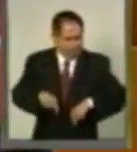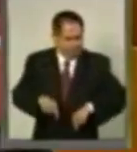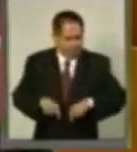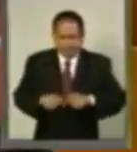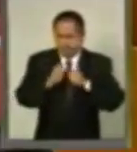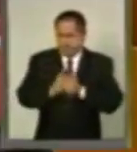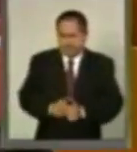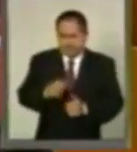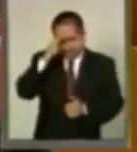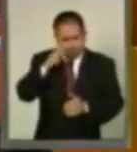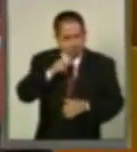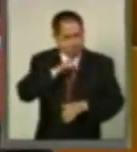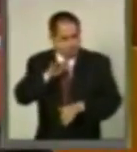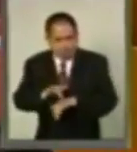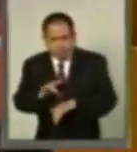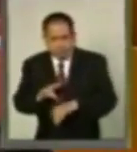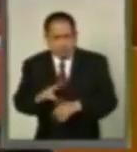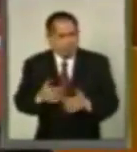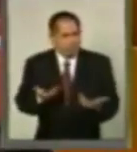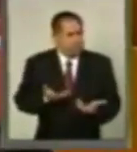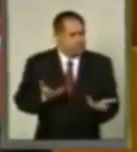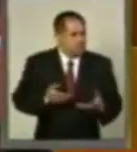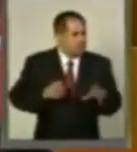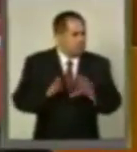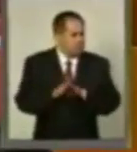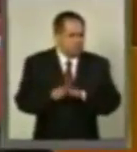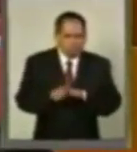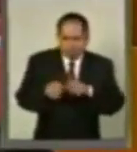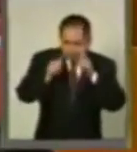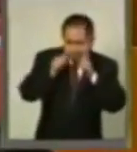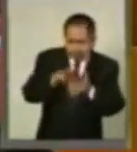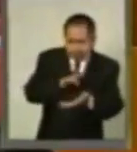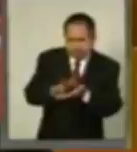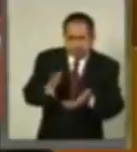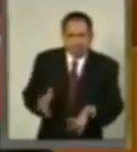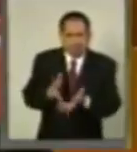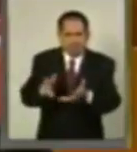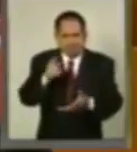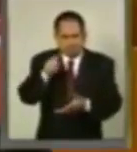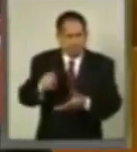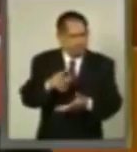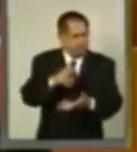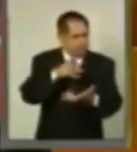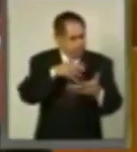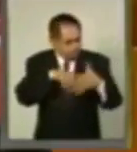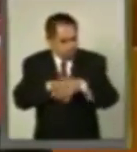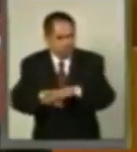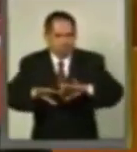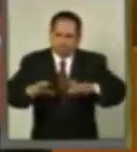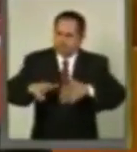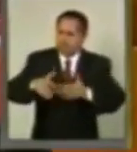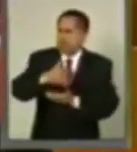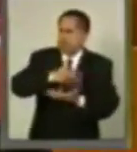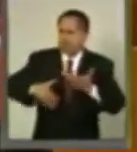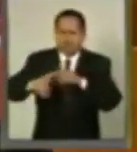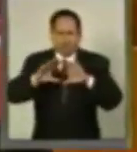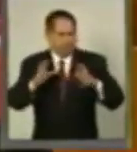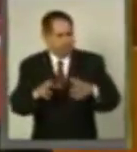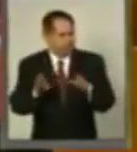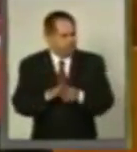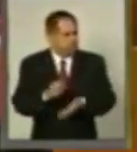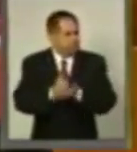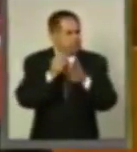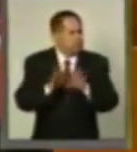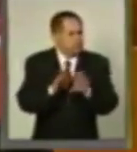al territorio nacional, ¿de qué manera se está trabajando para lograr una verdadera reinserción en la sociedad